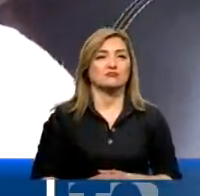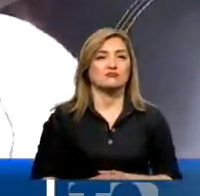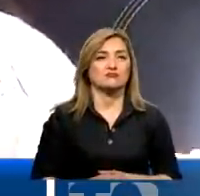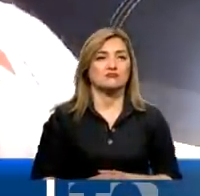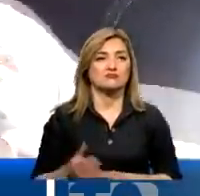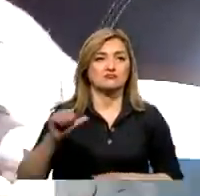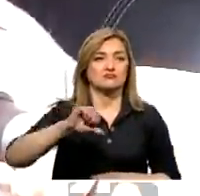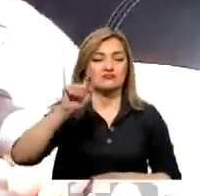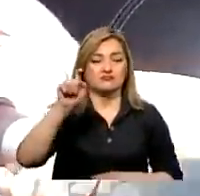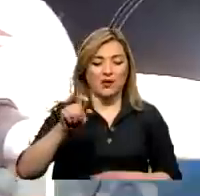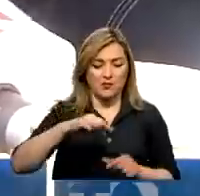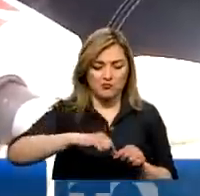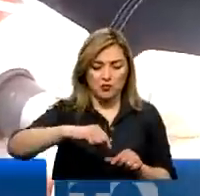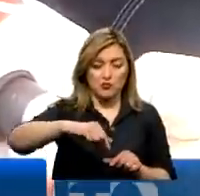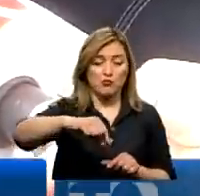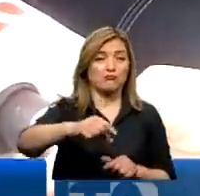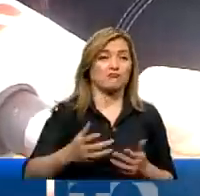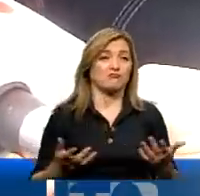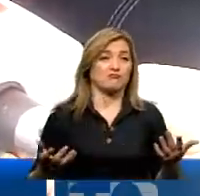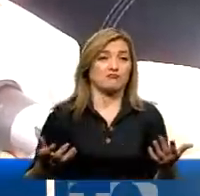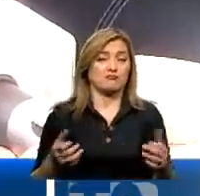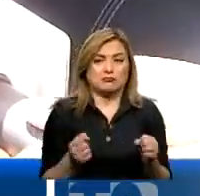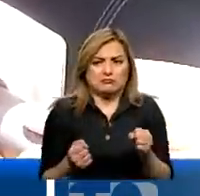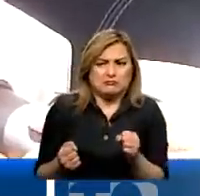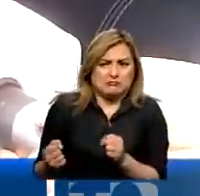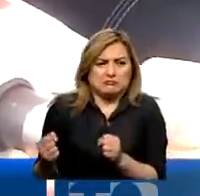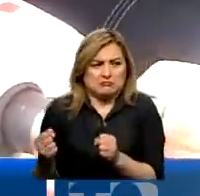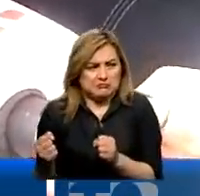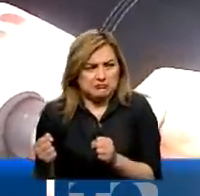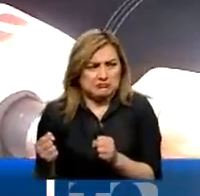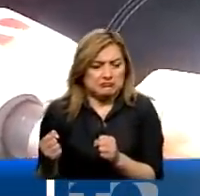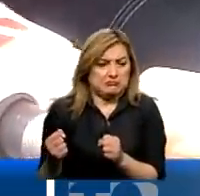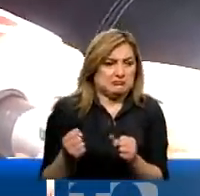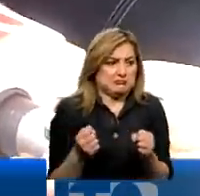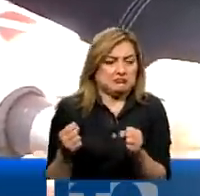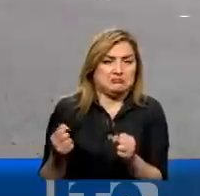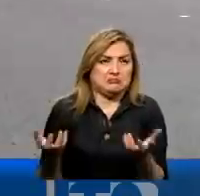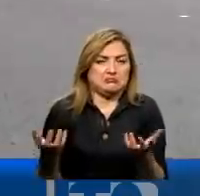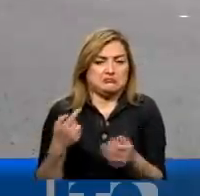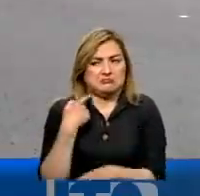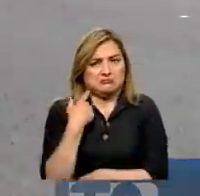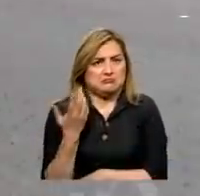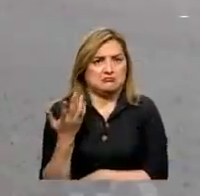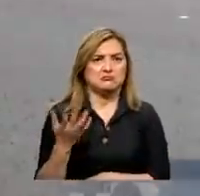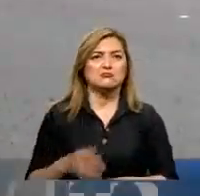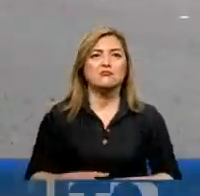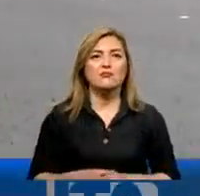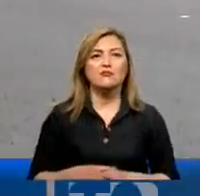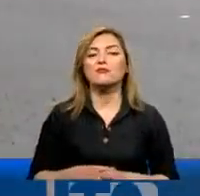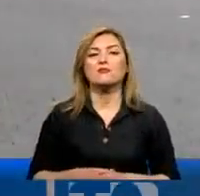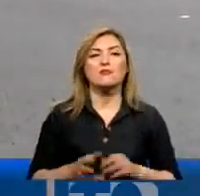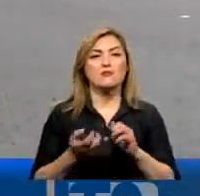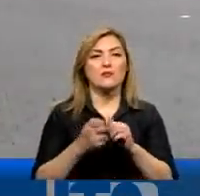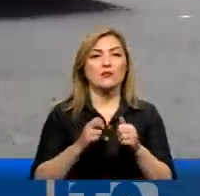Muy mal, porque sí debe haber. Que tiene que fijarse o pegarse bien a la vereda para no mandarme al otro carril. Claro que nos afecta. Este inconveniente se registra